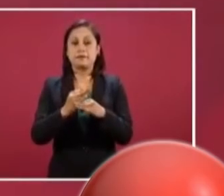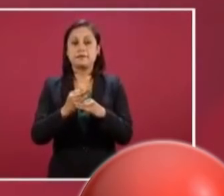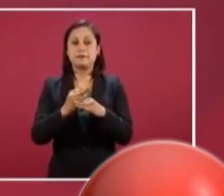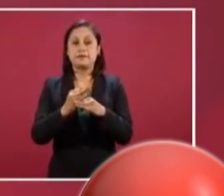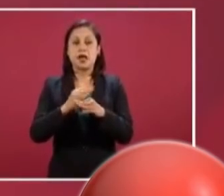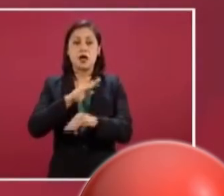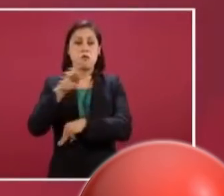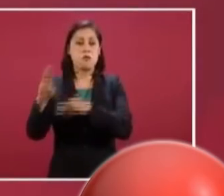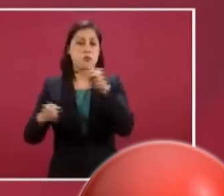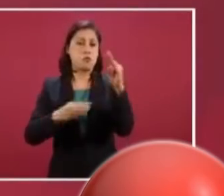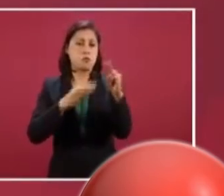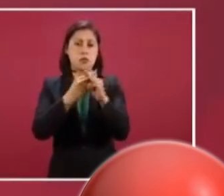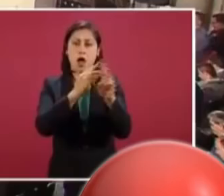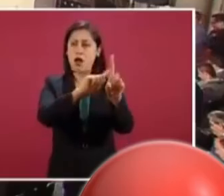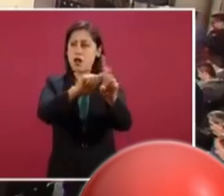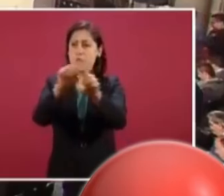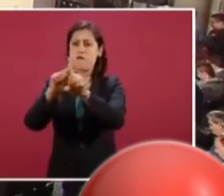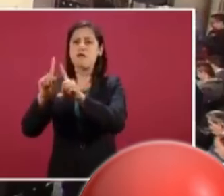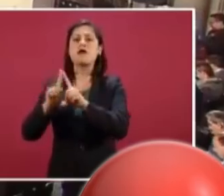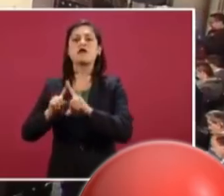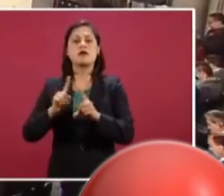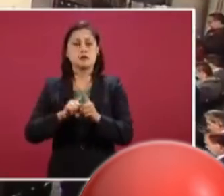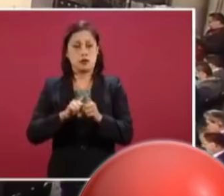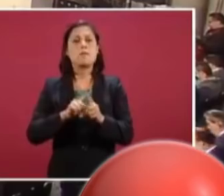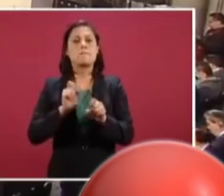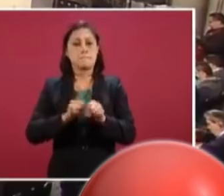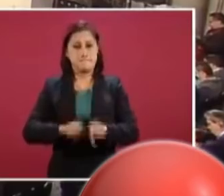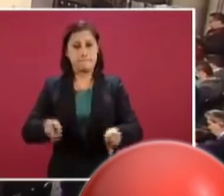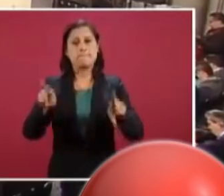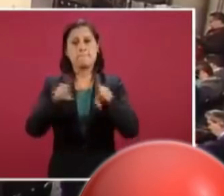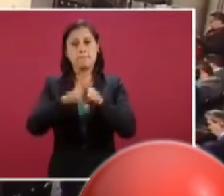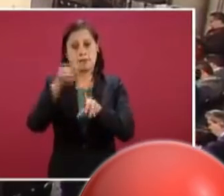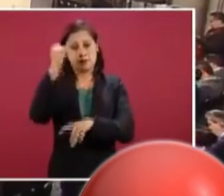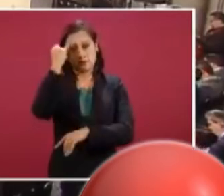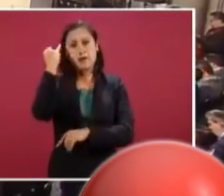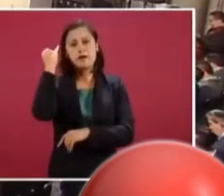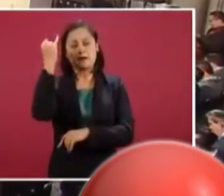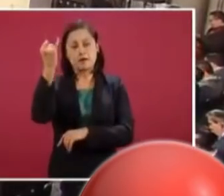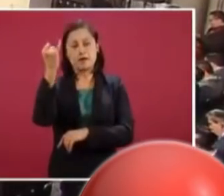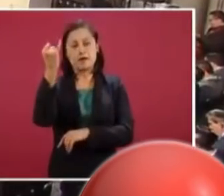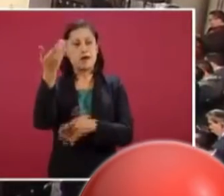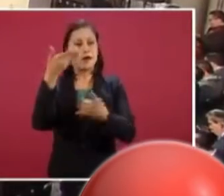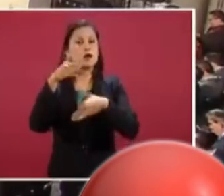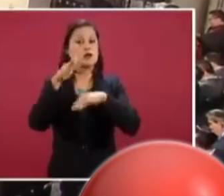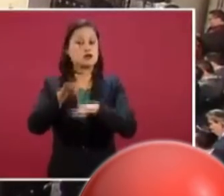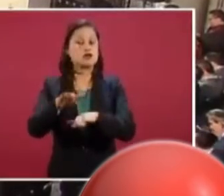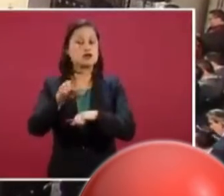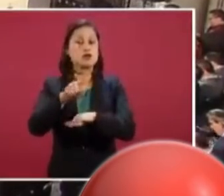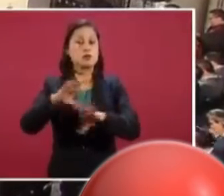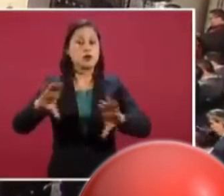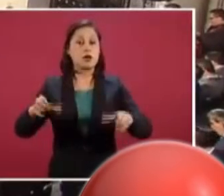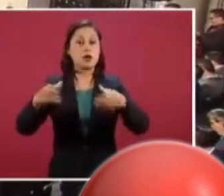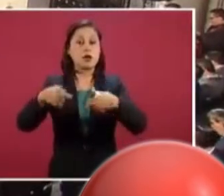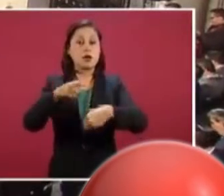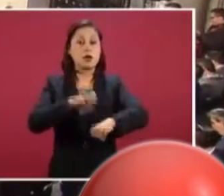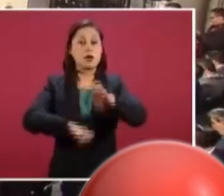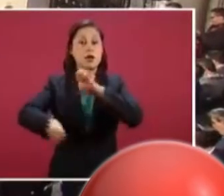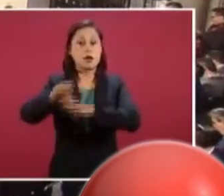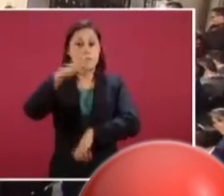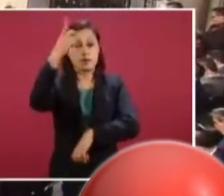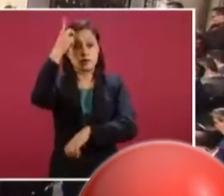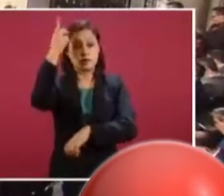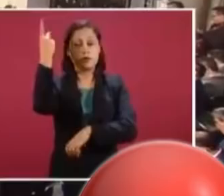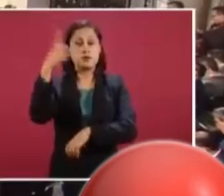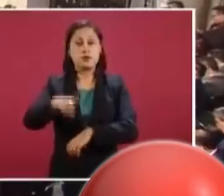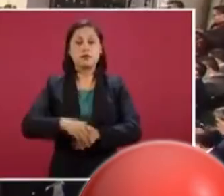a nivel mundial en cuanto a la función de los empresarios, del papel del